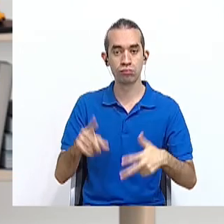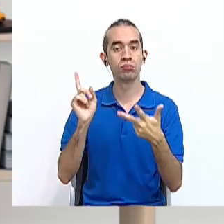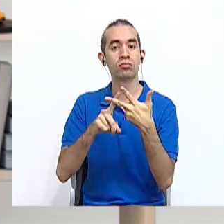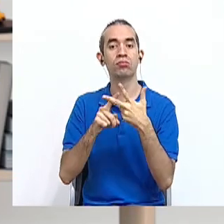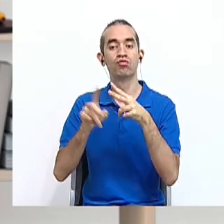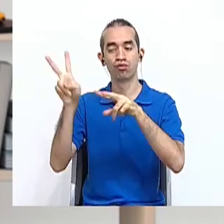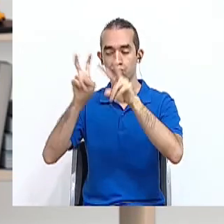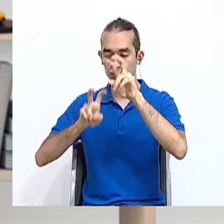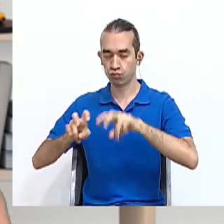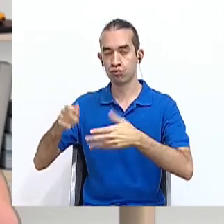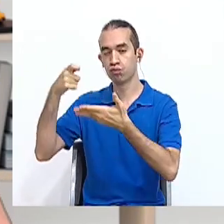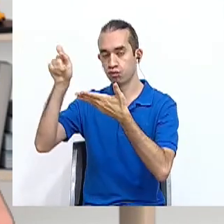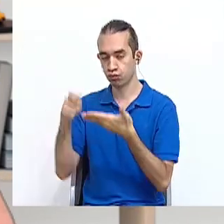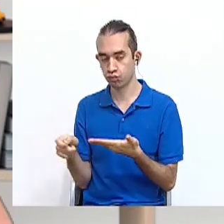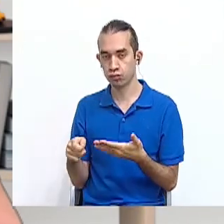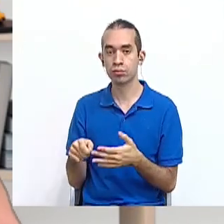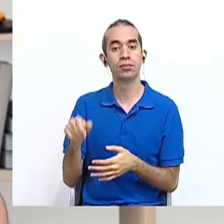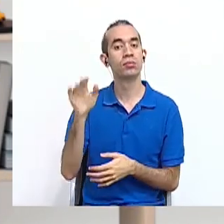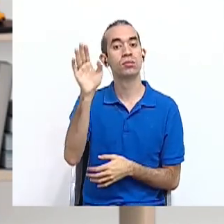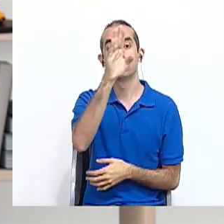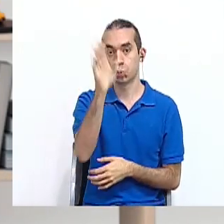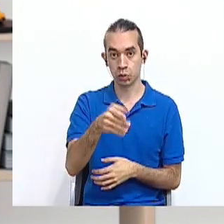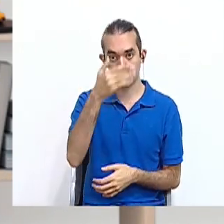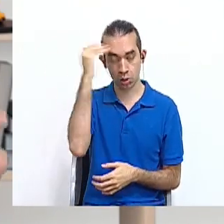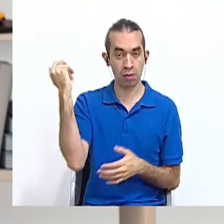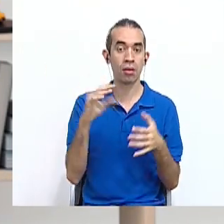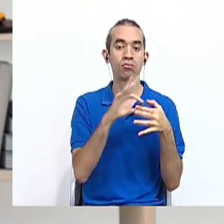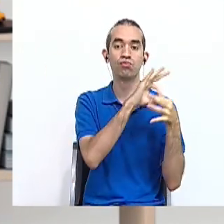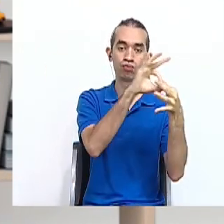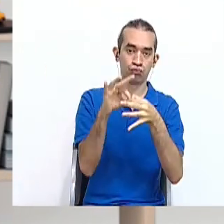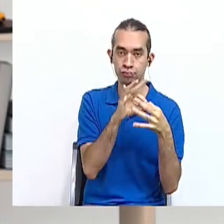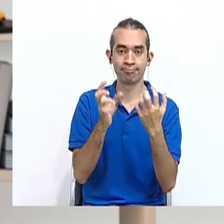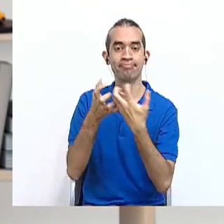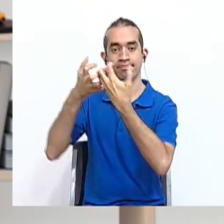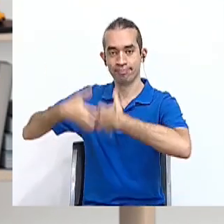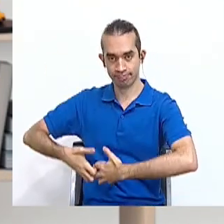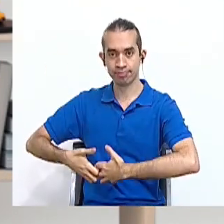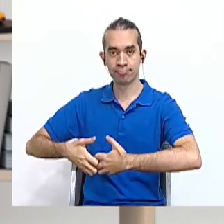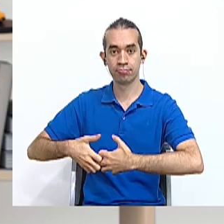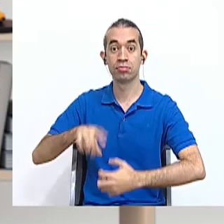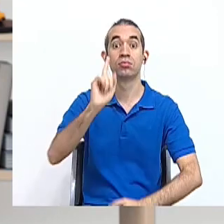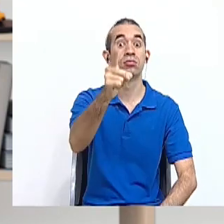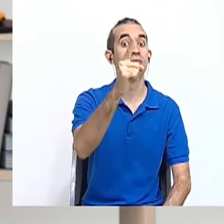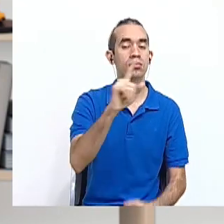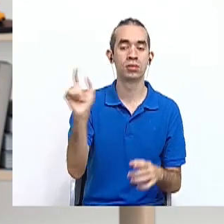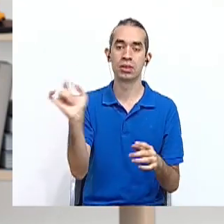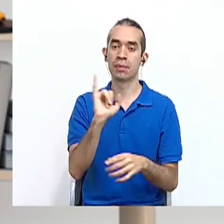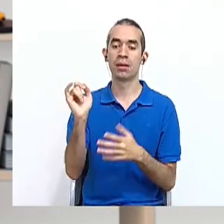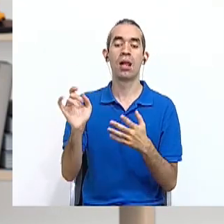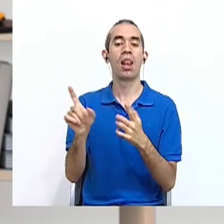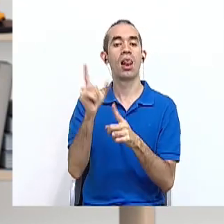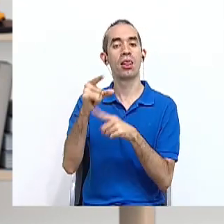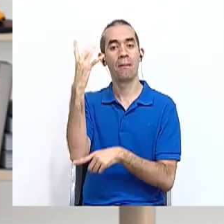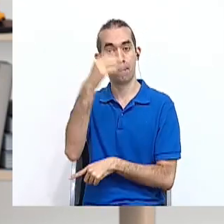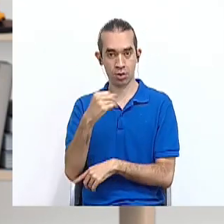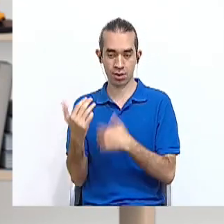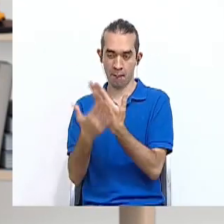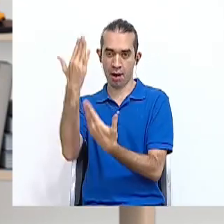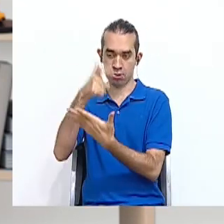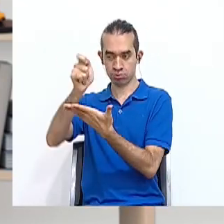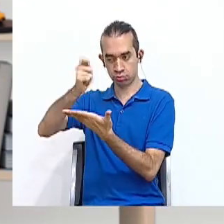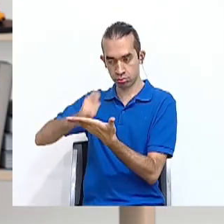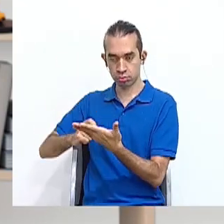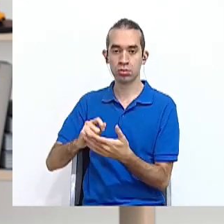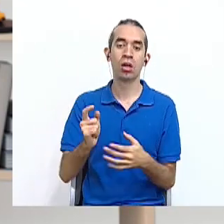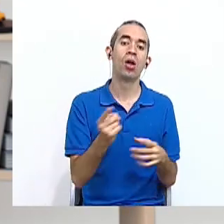3. Revisión. No olvidar la cohesión y la coherencia. Caligrafía, si lo haces a mano.